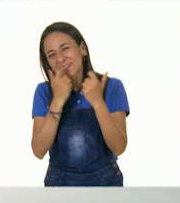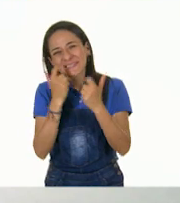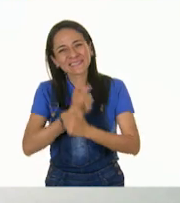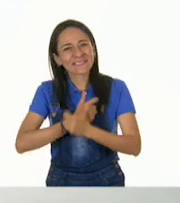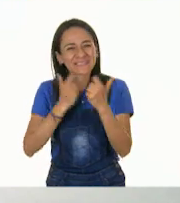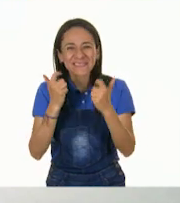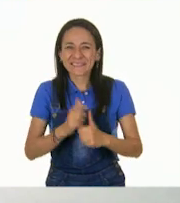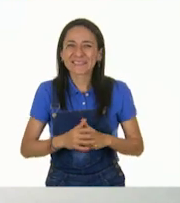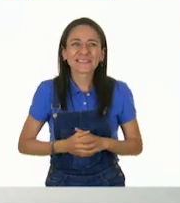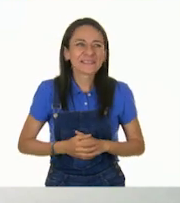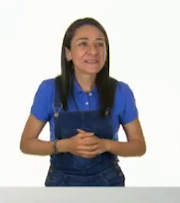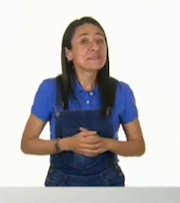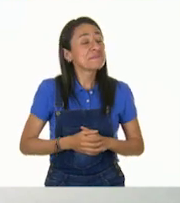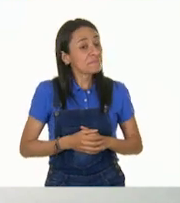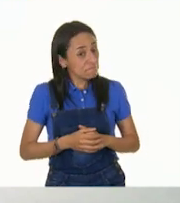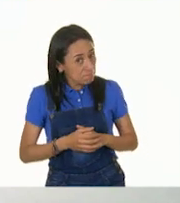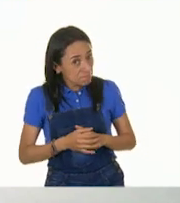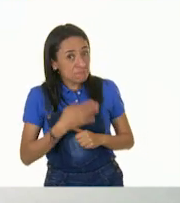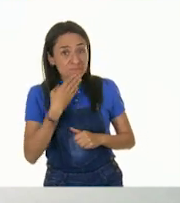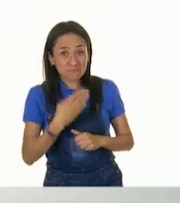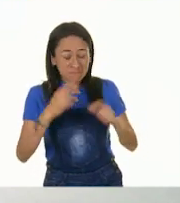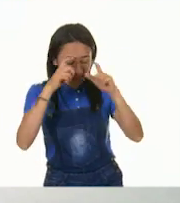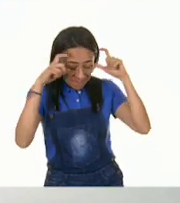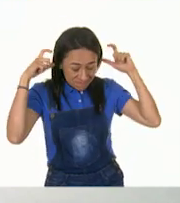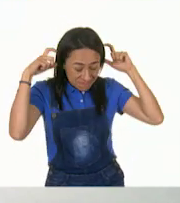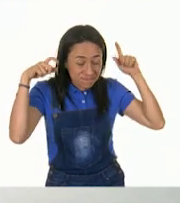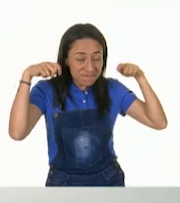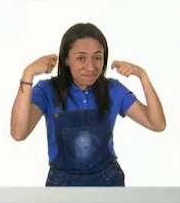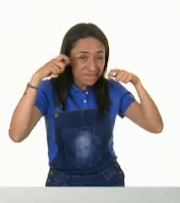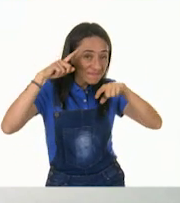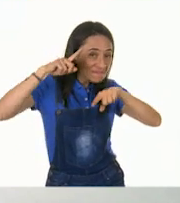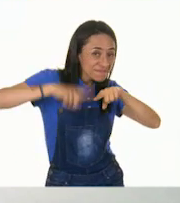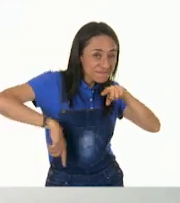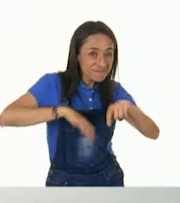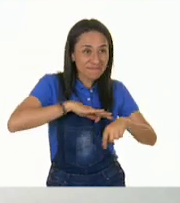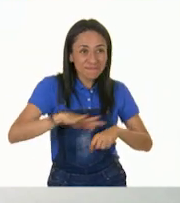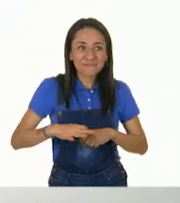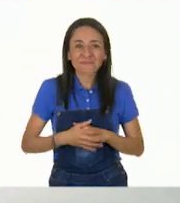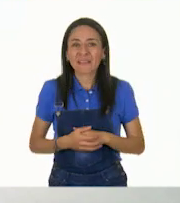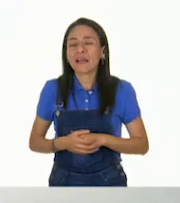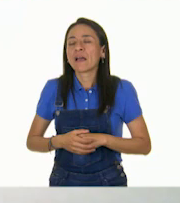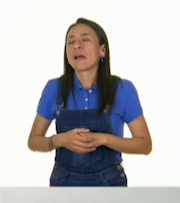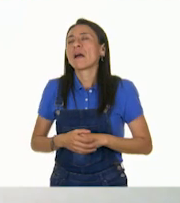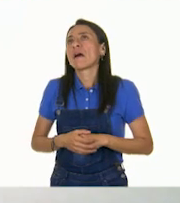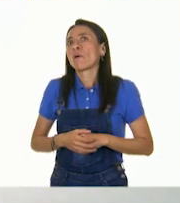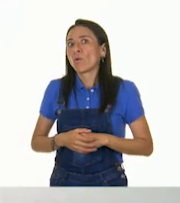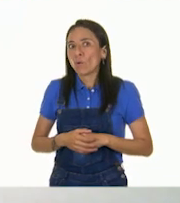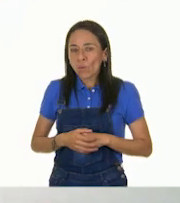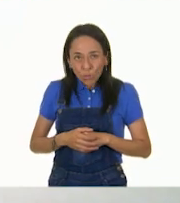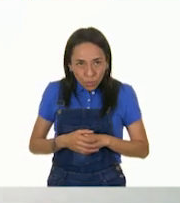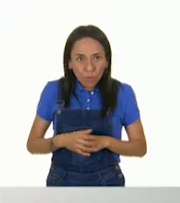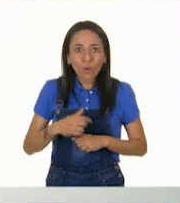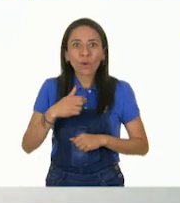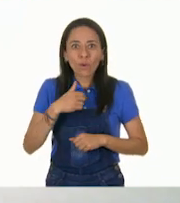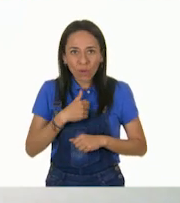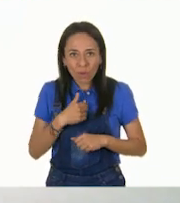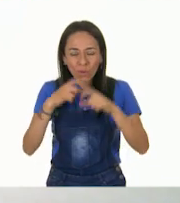bien que me falta la no soy cacho mejor con los ojos cerrados